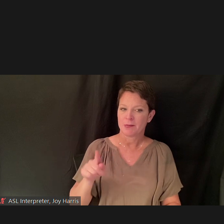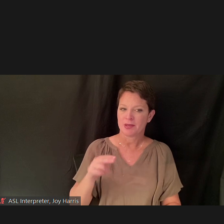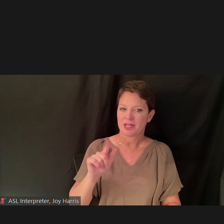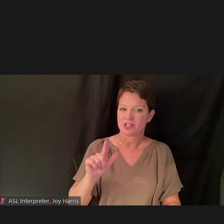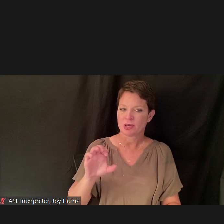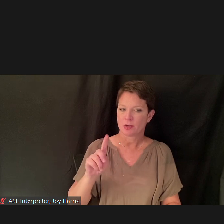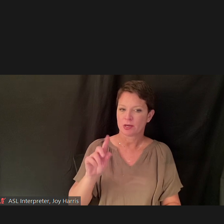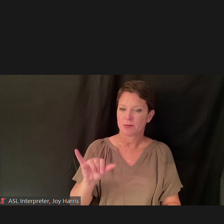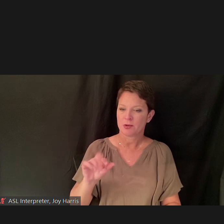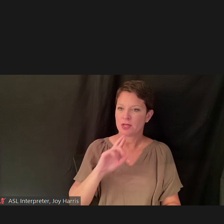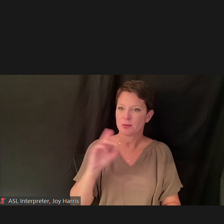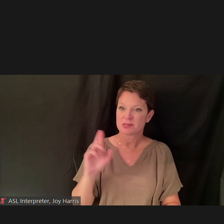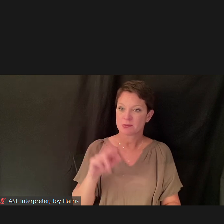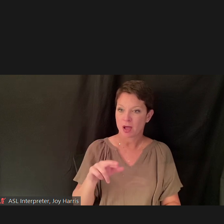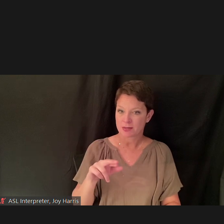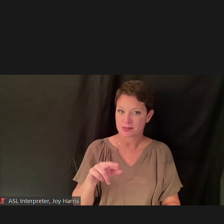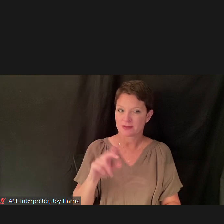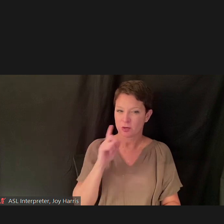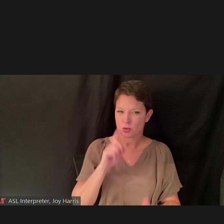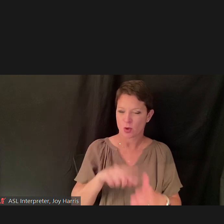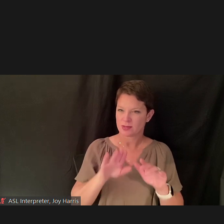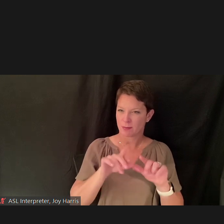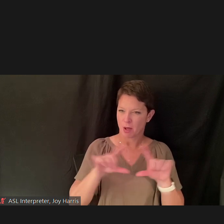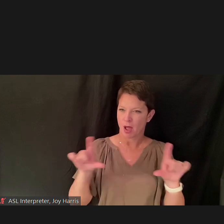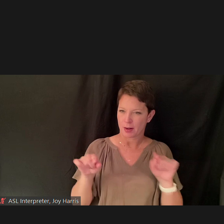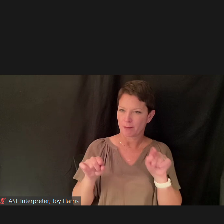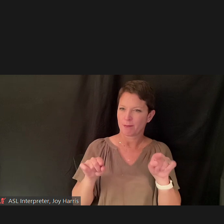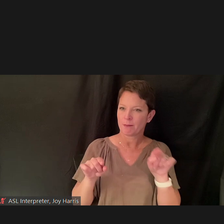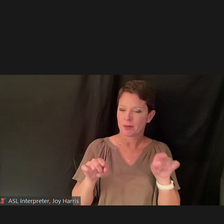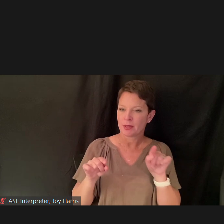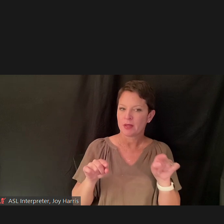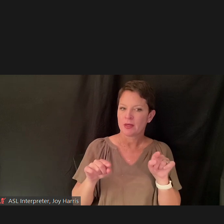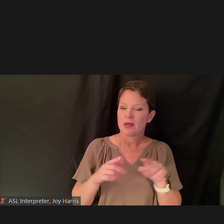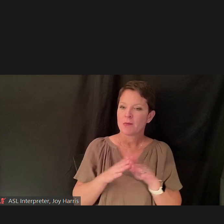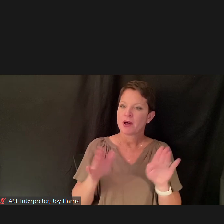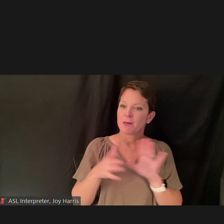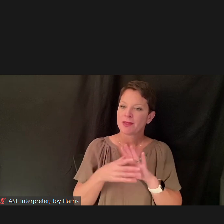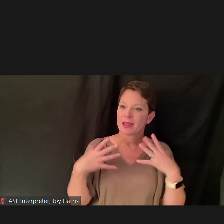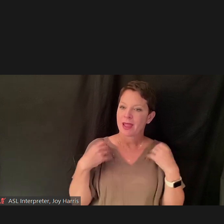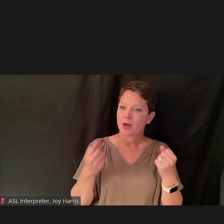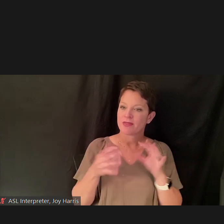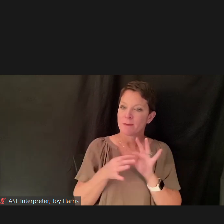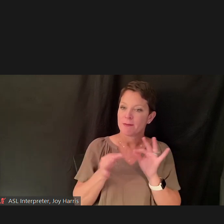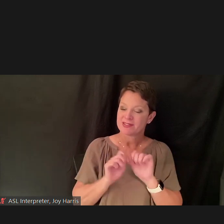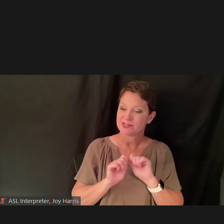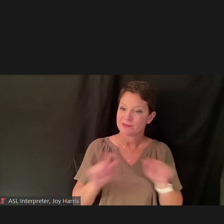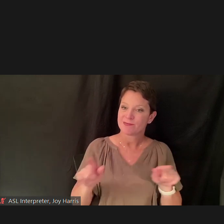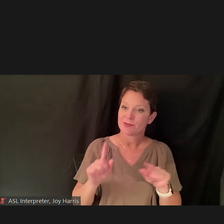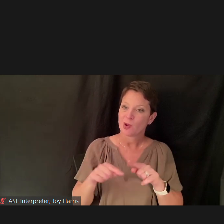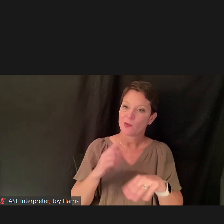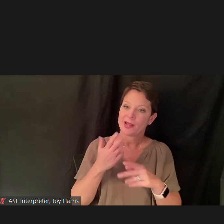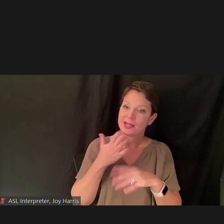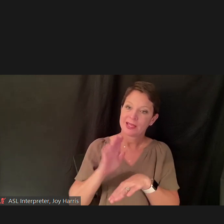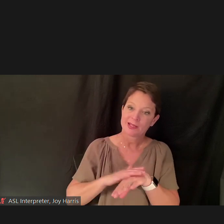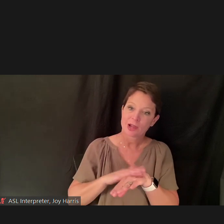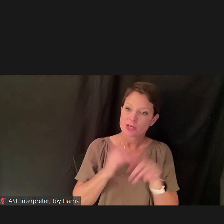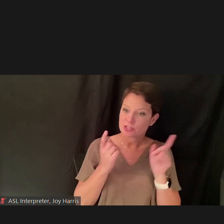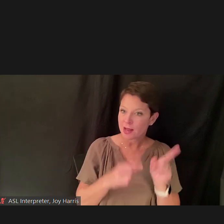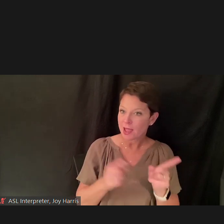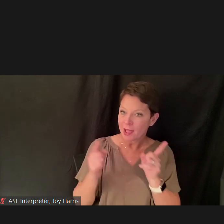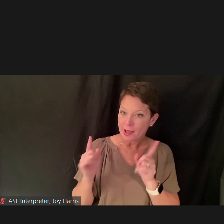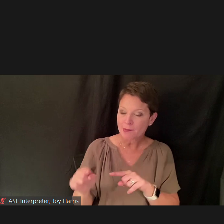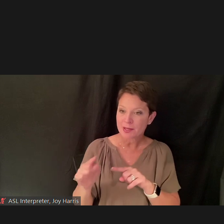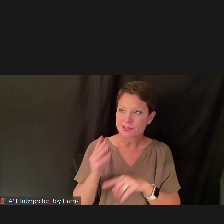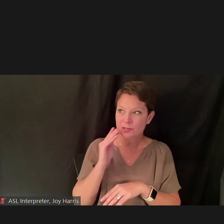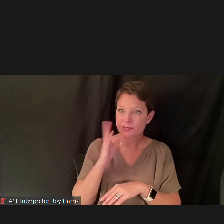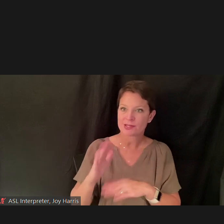bit.ly/phl community response. And so you can receive those public health PHL messages Community Response when a heat caution happens. puede buscar So you